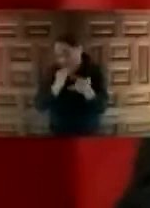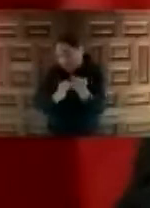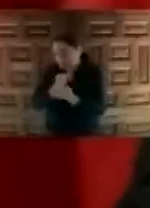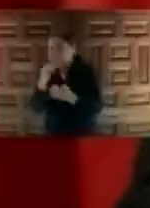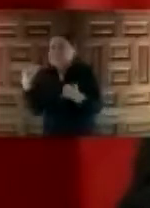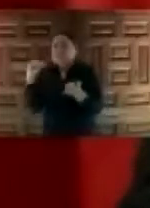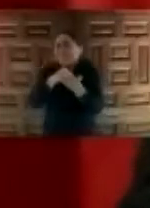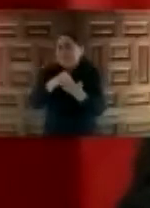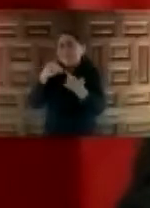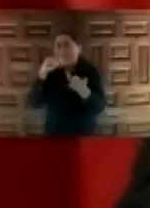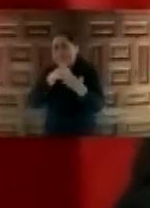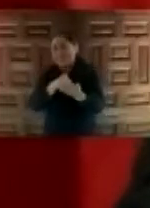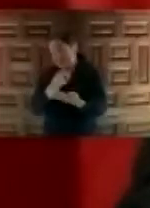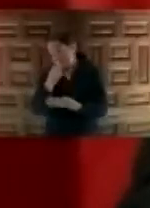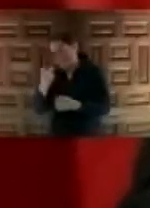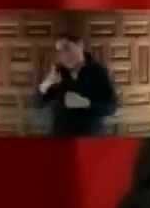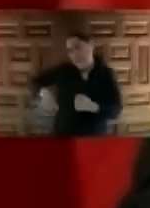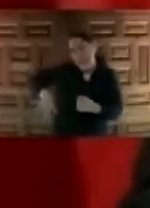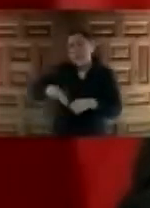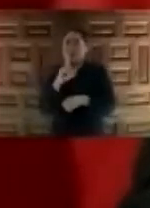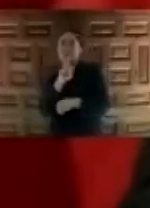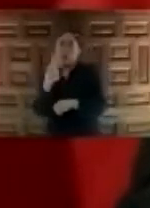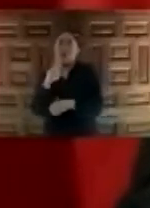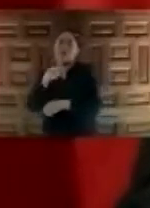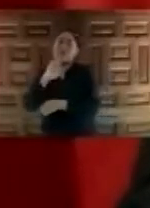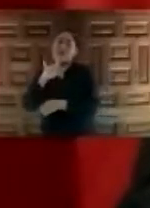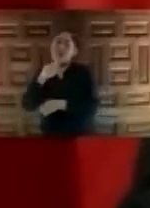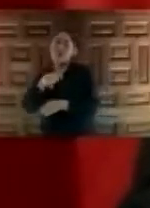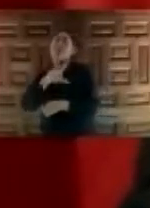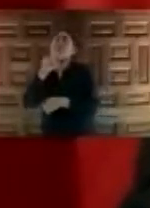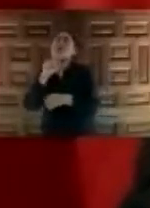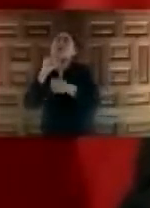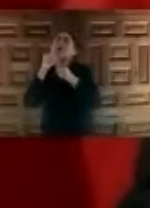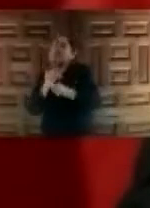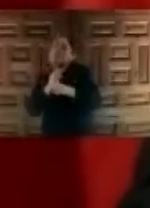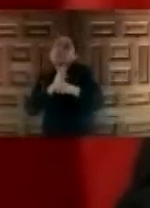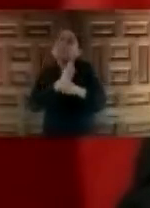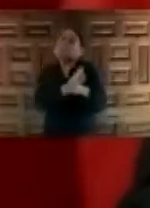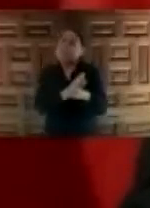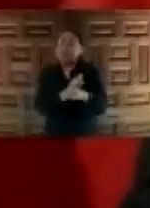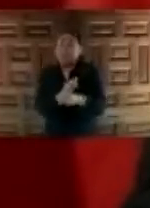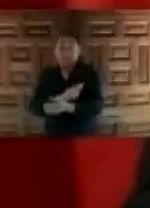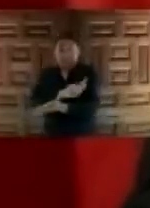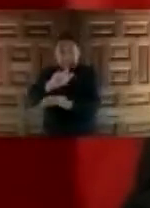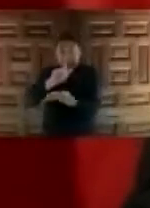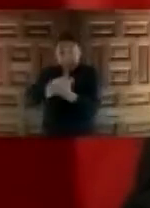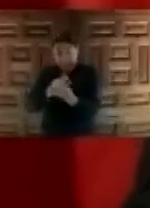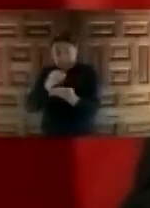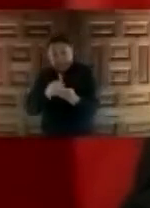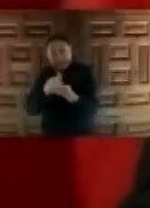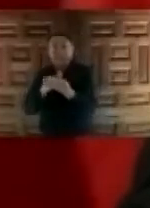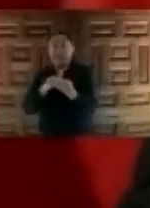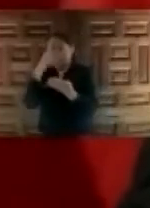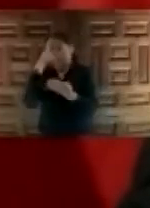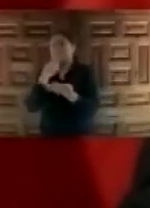aplicación, como bien lo mencionó el doctor Melitón, para realmente hacerlos justiciables. Y esta ley no es que proporcione procedimientos,